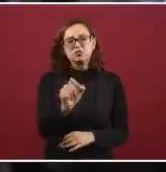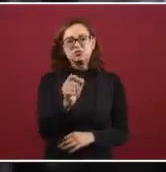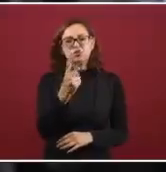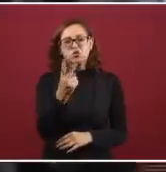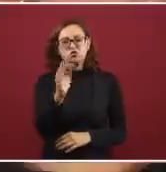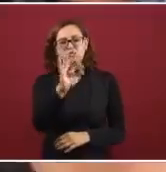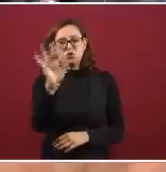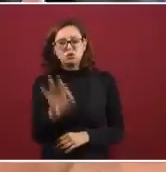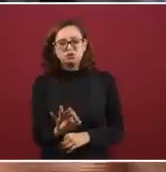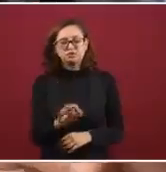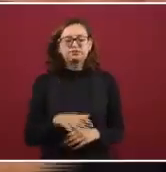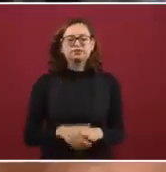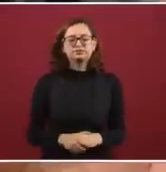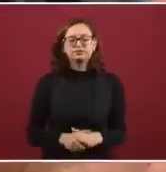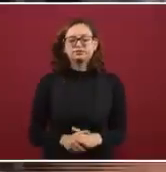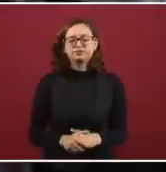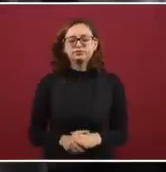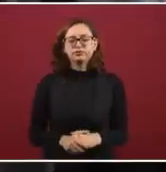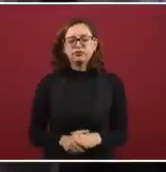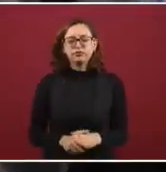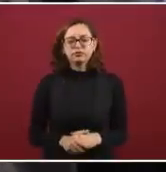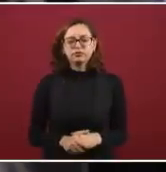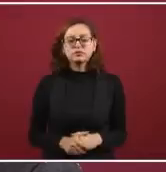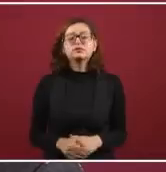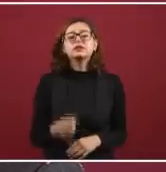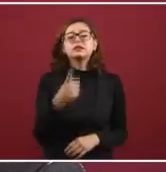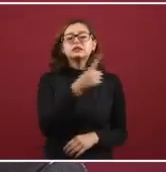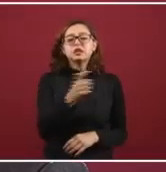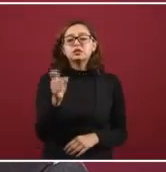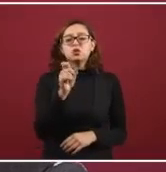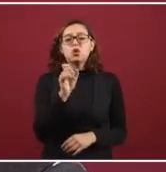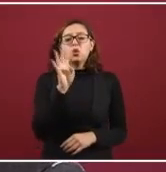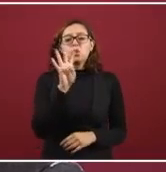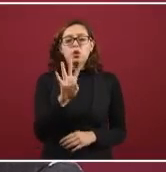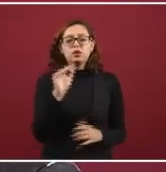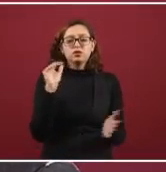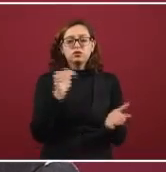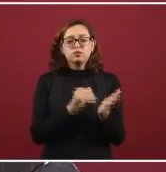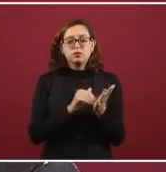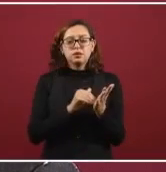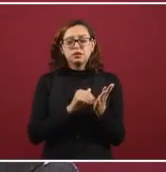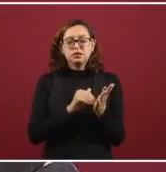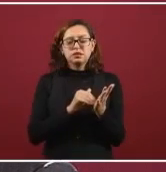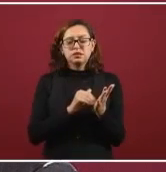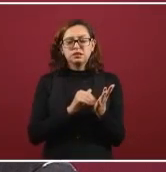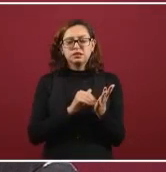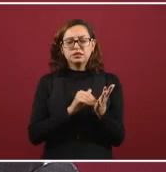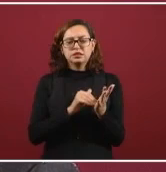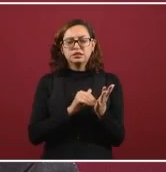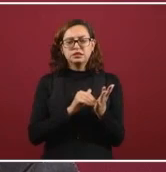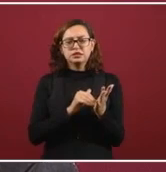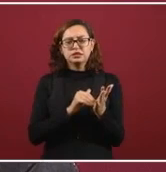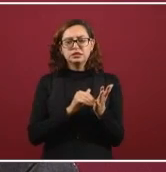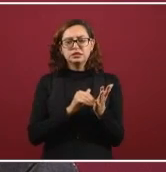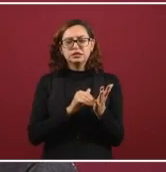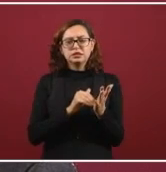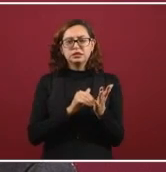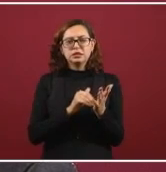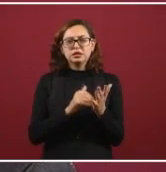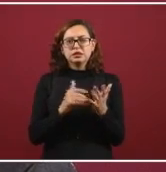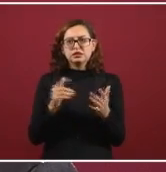la cifra? ¿Hasta dónde está actualizada? ¿Hasta qué día? 104,000 y fracción contra